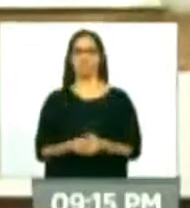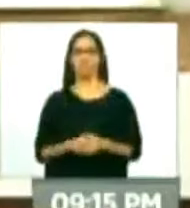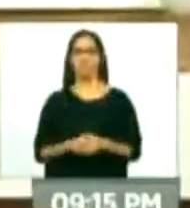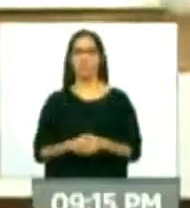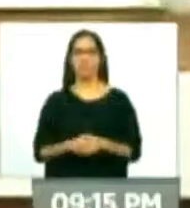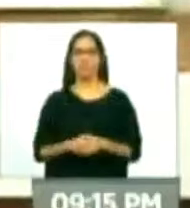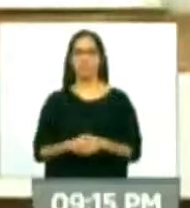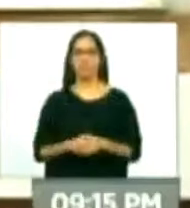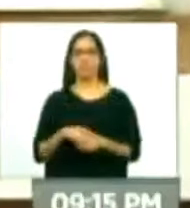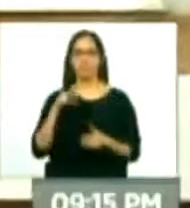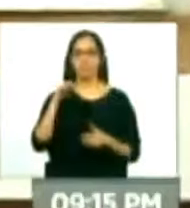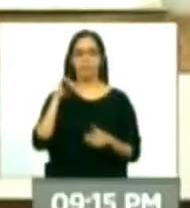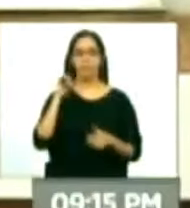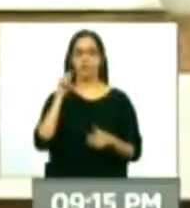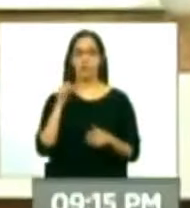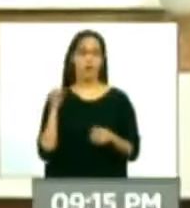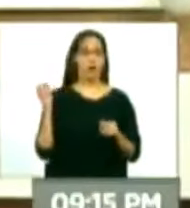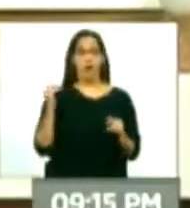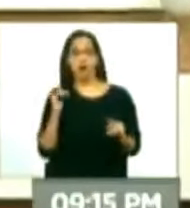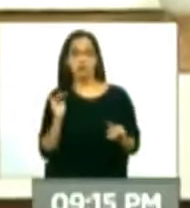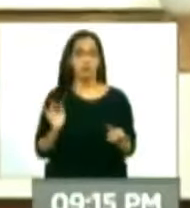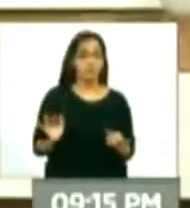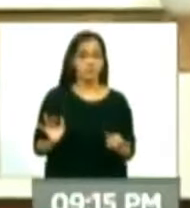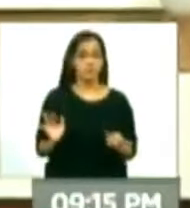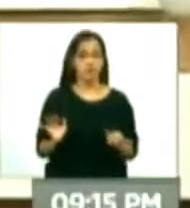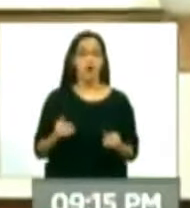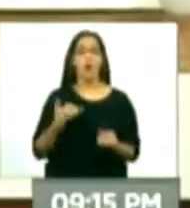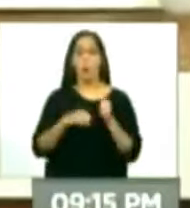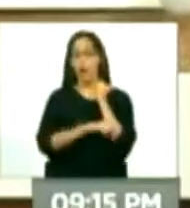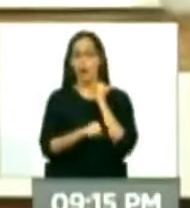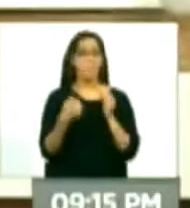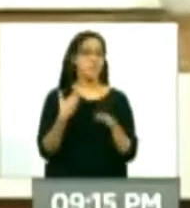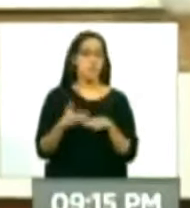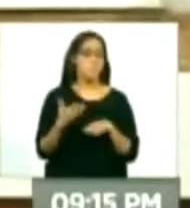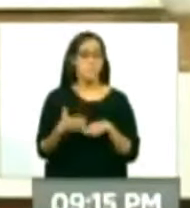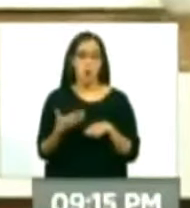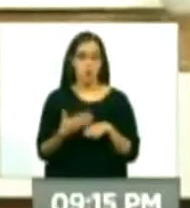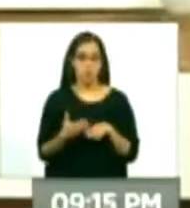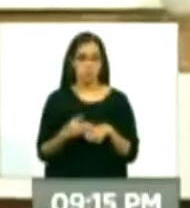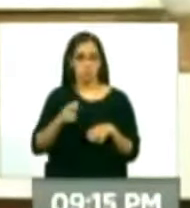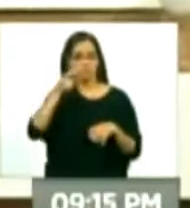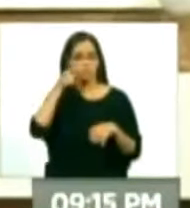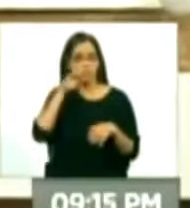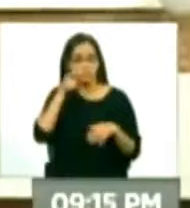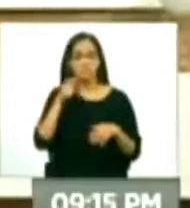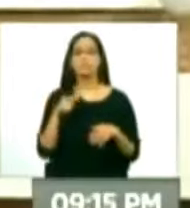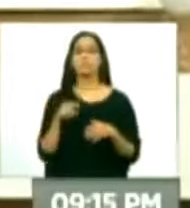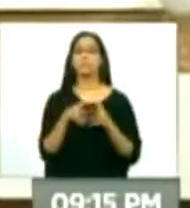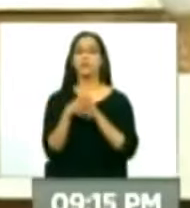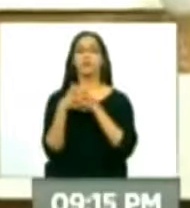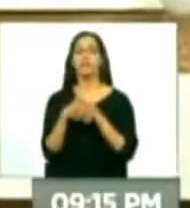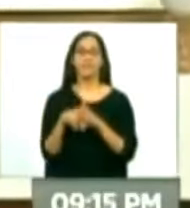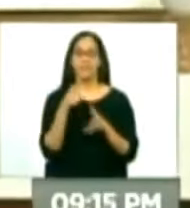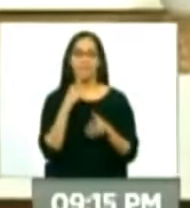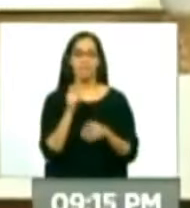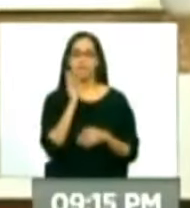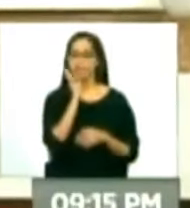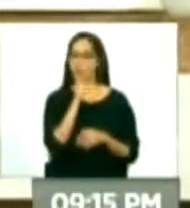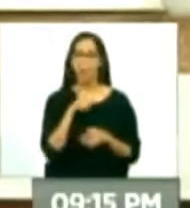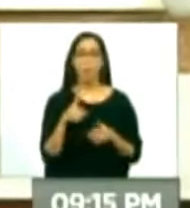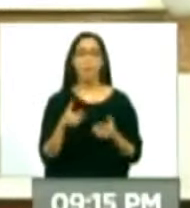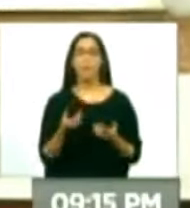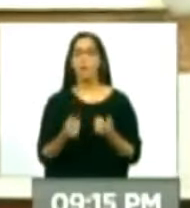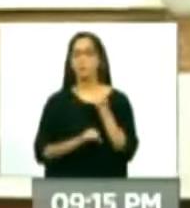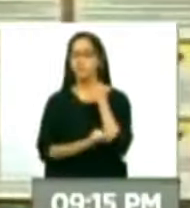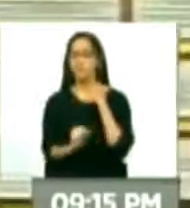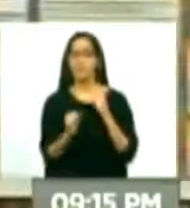Ni tú Pérez Osuna, o sea, hubo fraude, pero no importa. Fiscal General de Estados Unidos dice que no hubo fraude